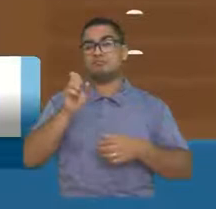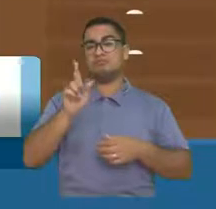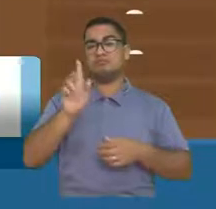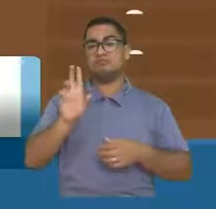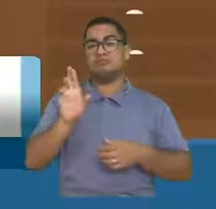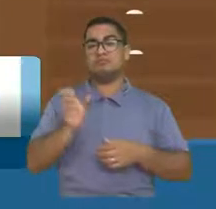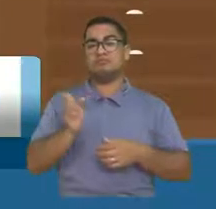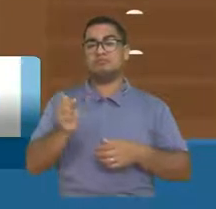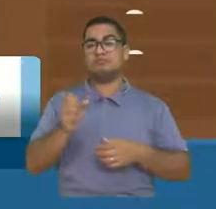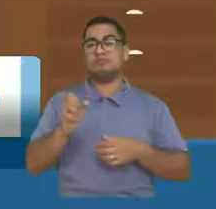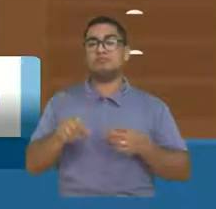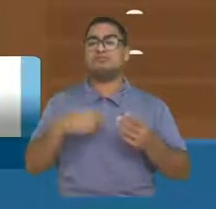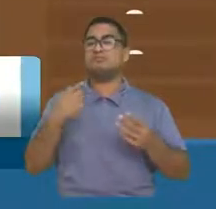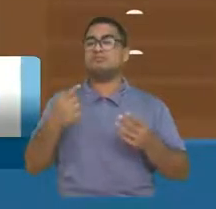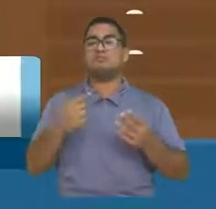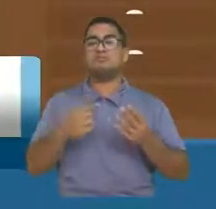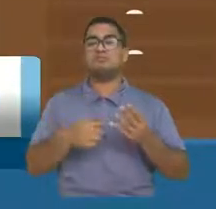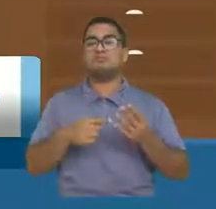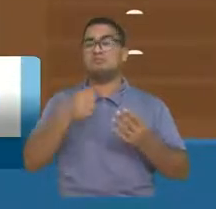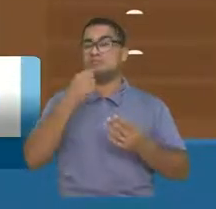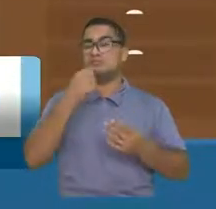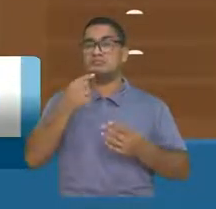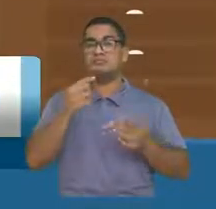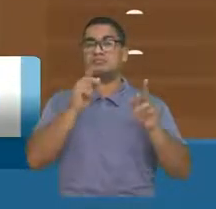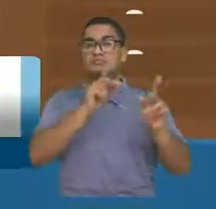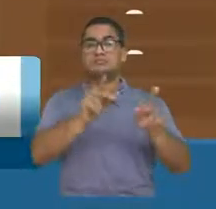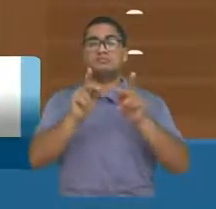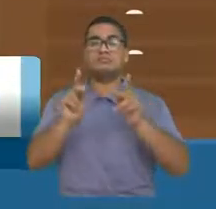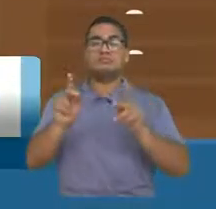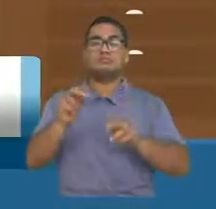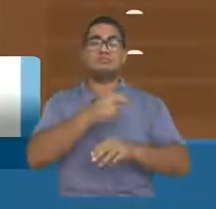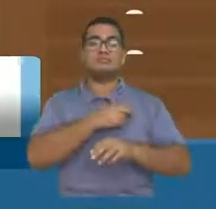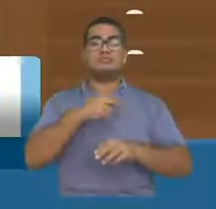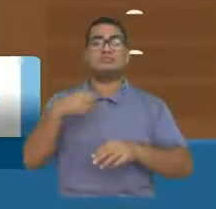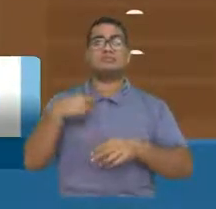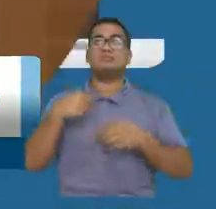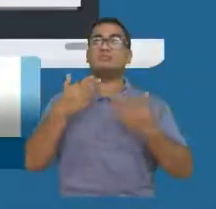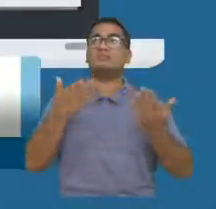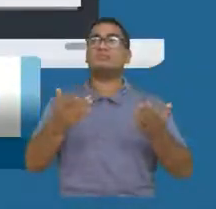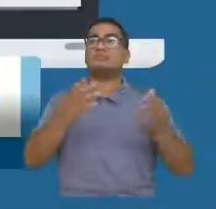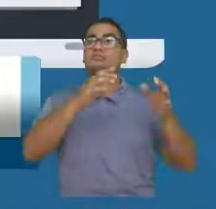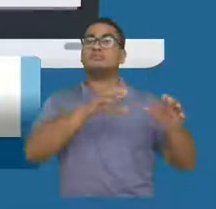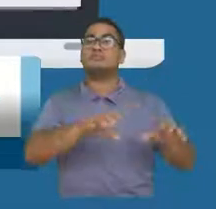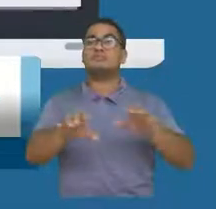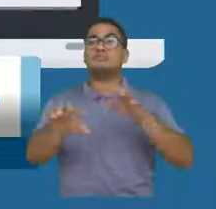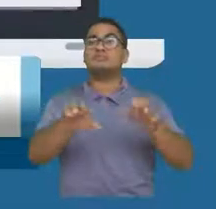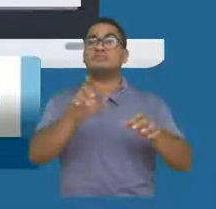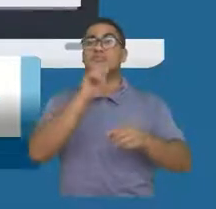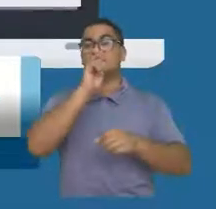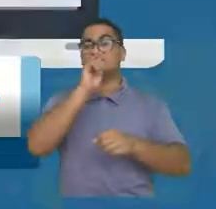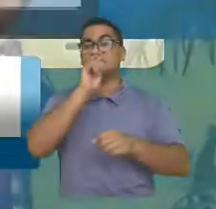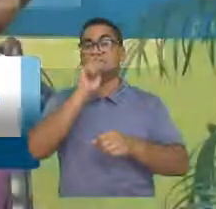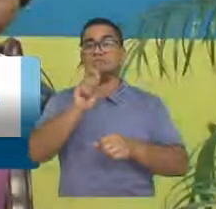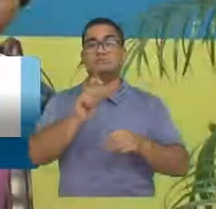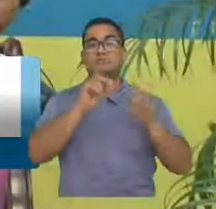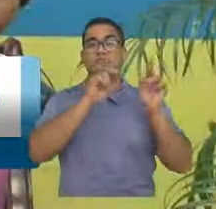Y lo otro es que yo siempre le digo a la gente, haga una actividad que le produzca placer, sea